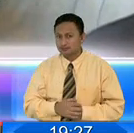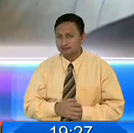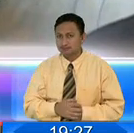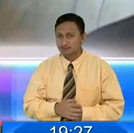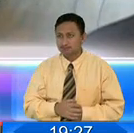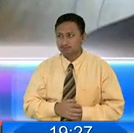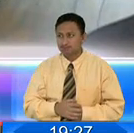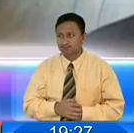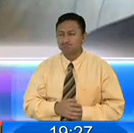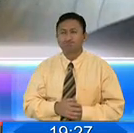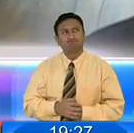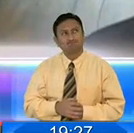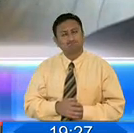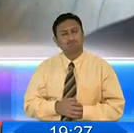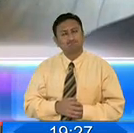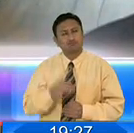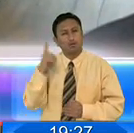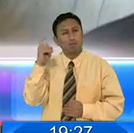Lo más duro de esto.